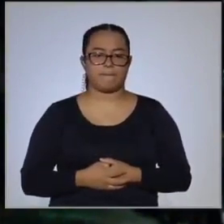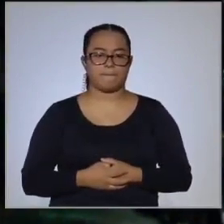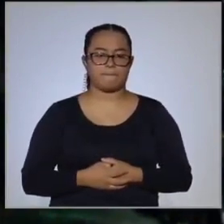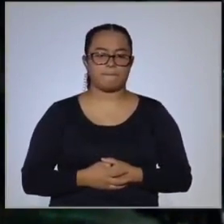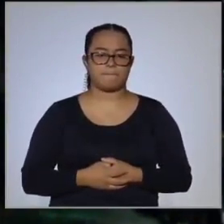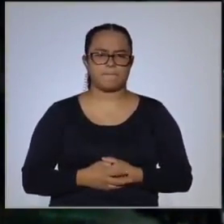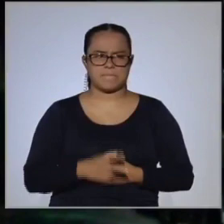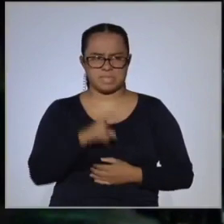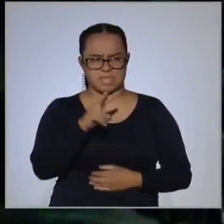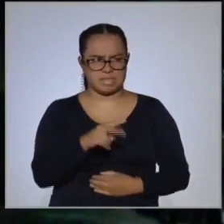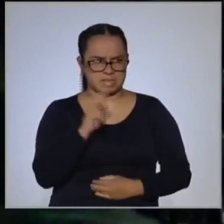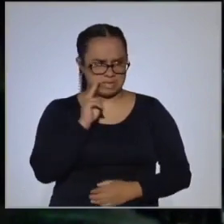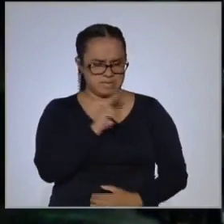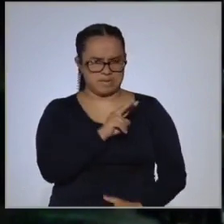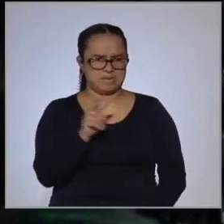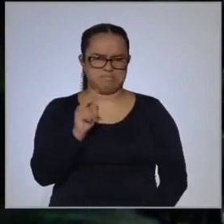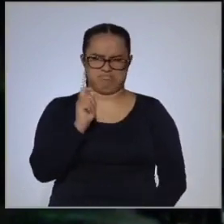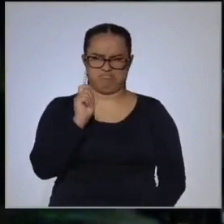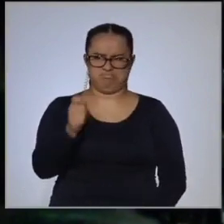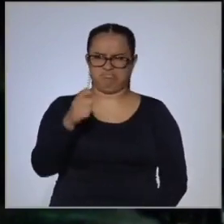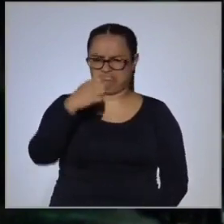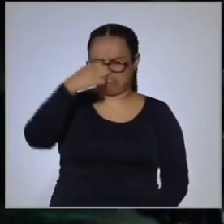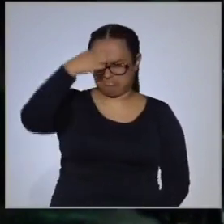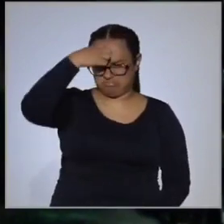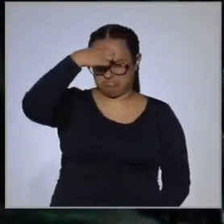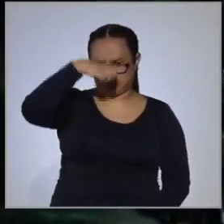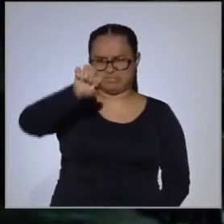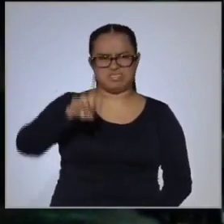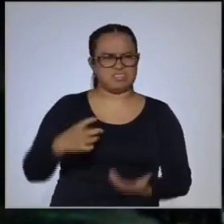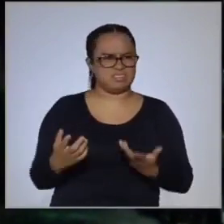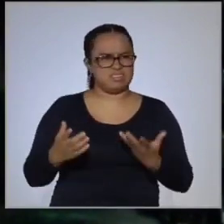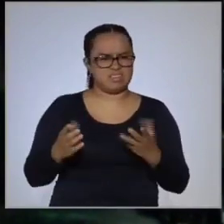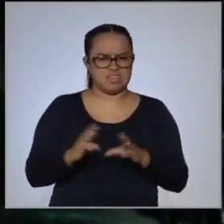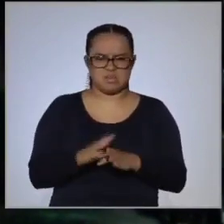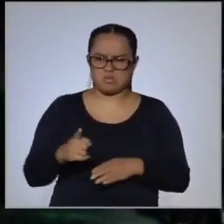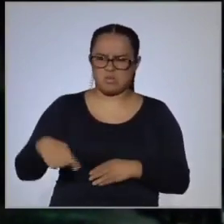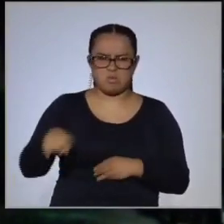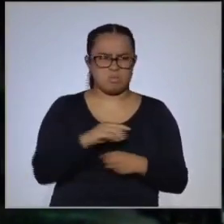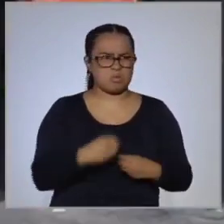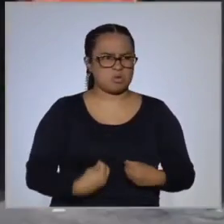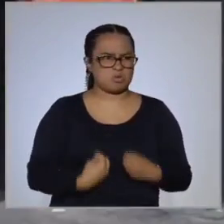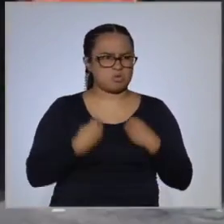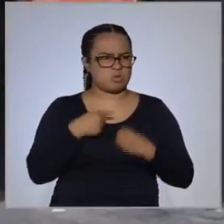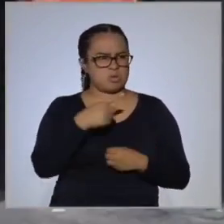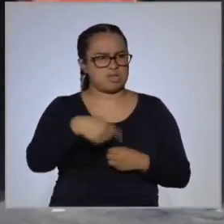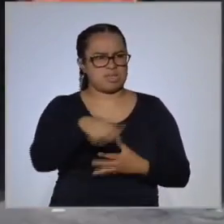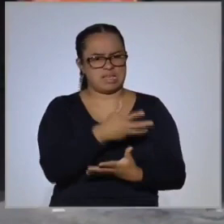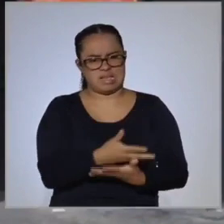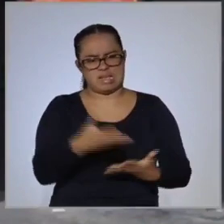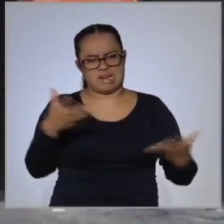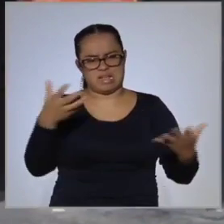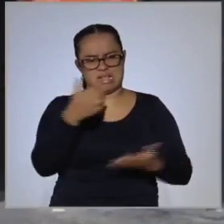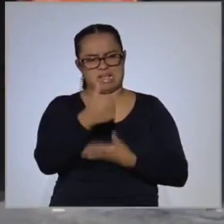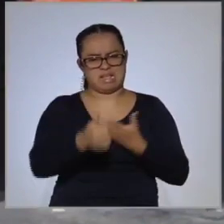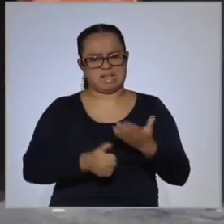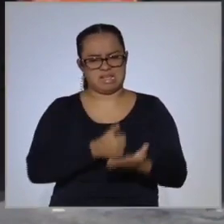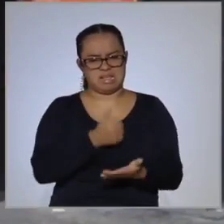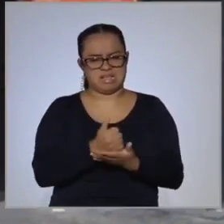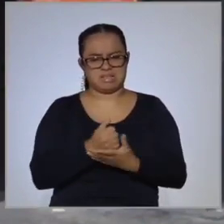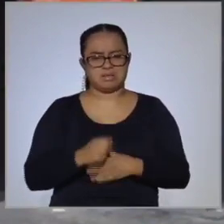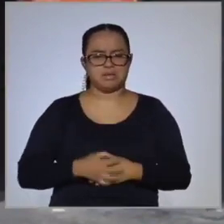qué extraño. ¿Cómo sobreviven a esta megalópolis? No hay verdades